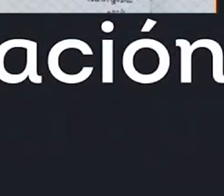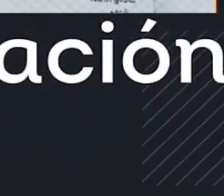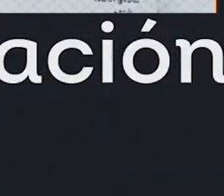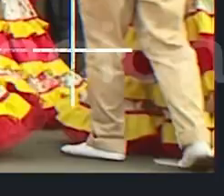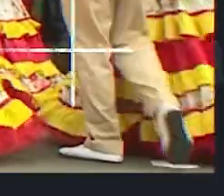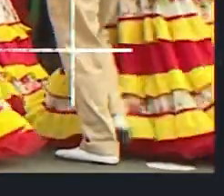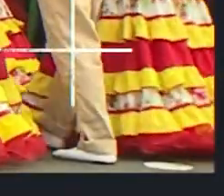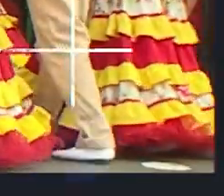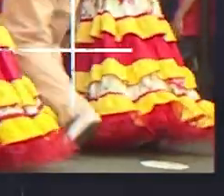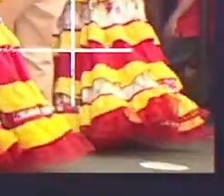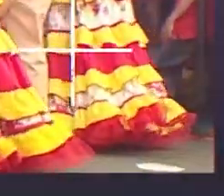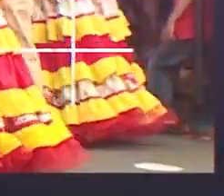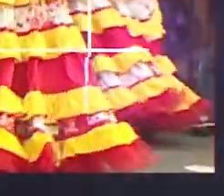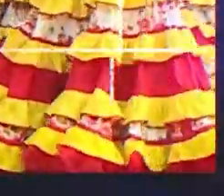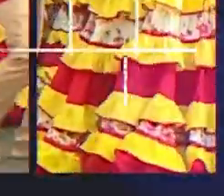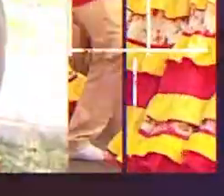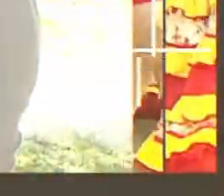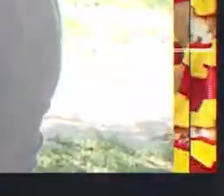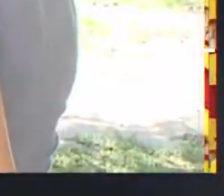innovación,